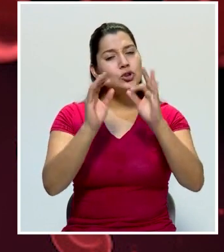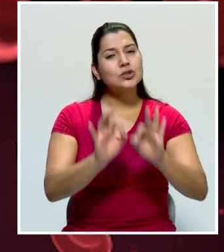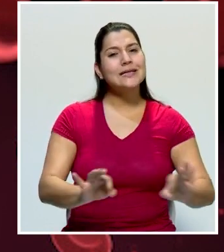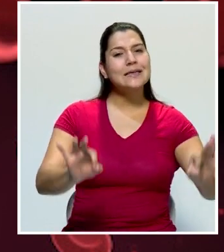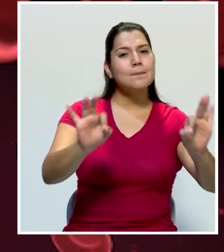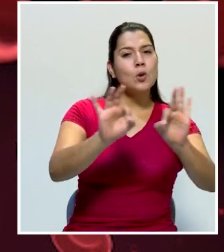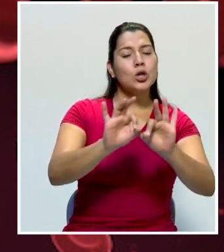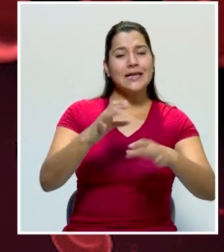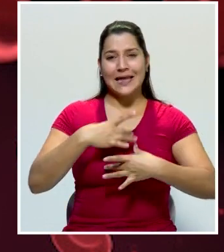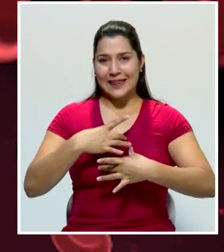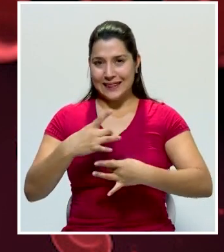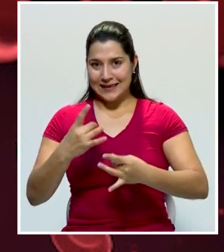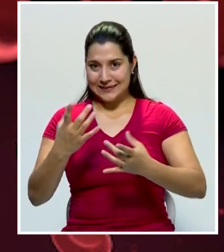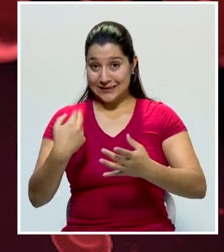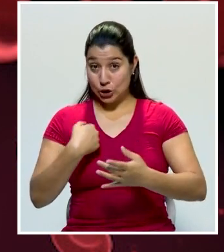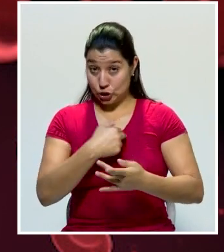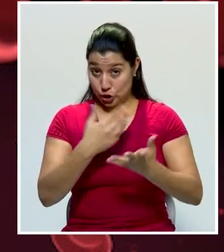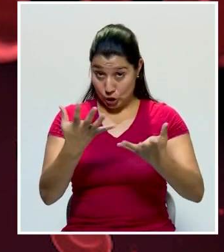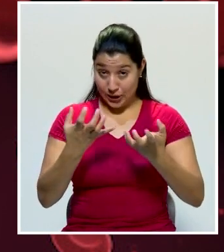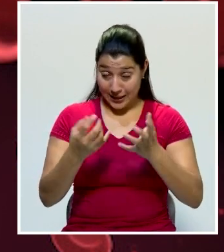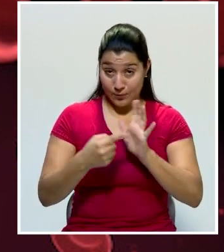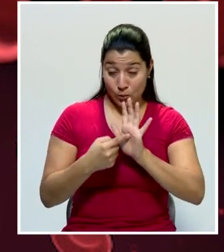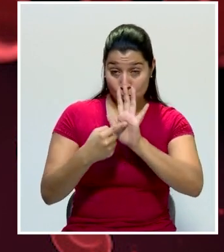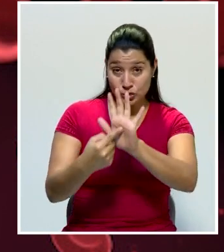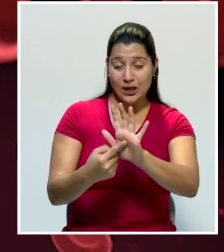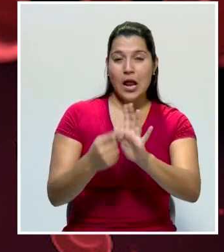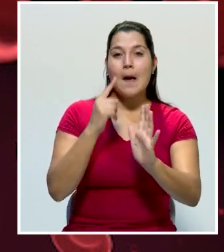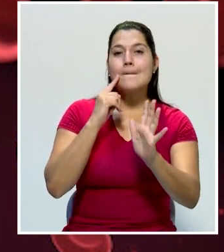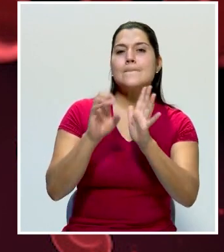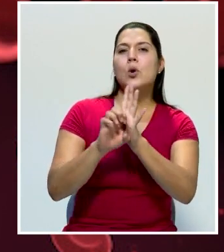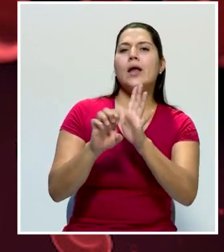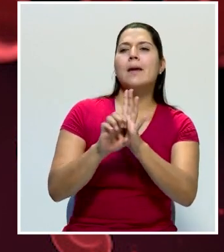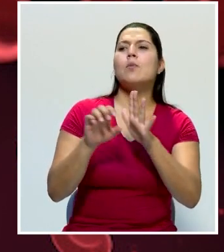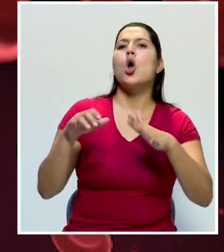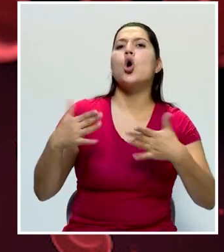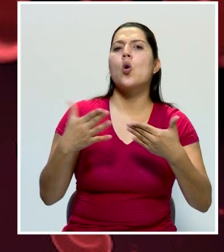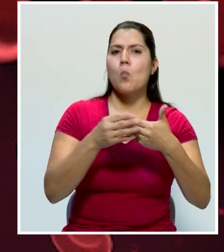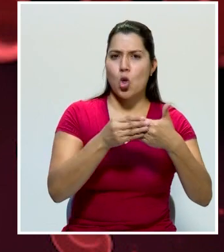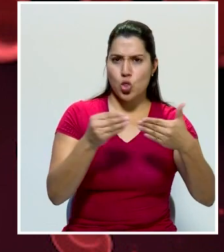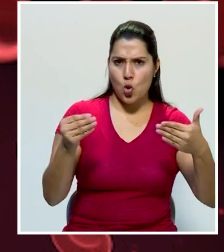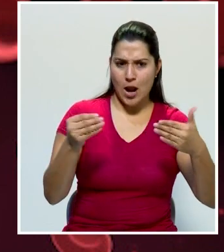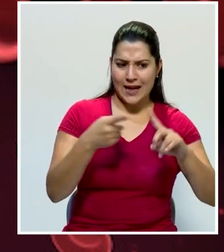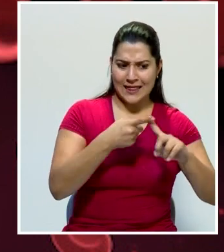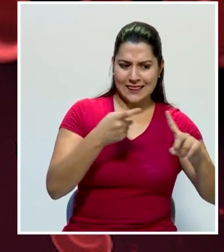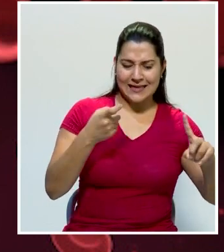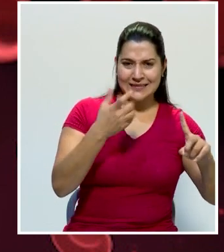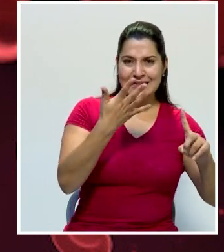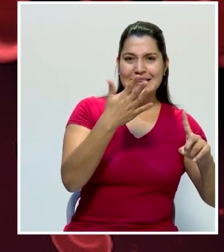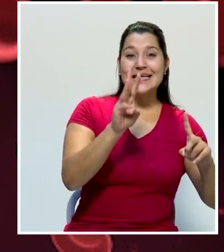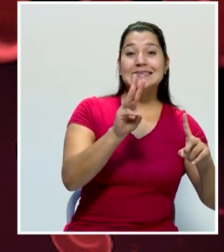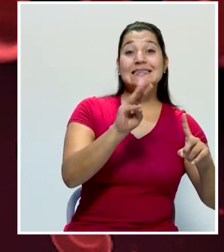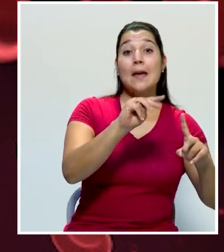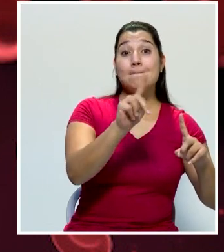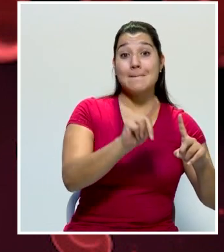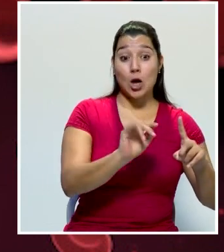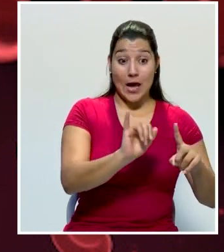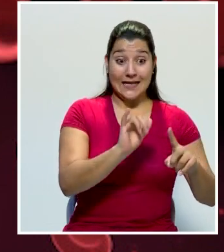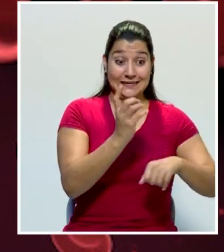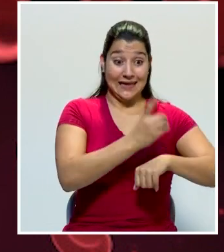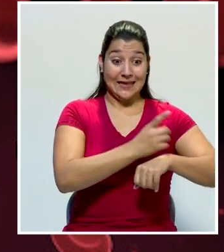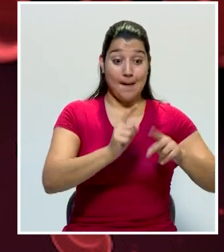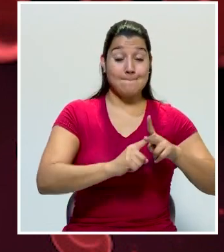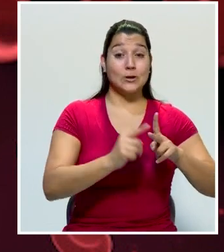que queremos mostrarles. Uno de ellos es el comportamiento del dólar desde el 16 de marzo, día en el que el gobierno decretó